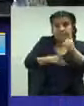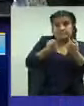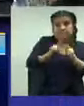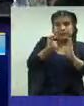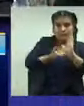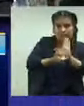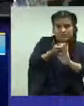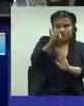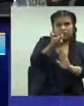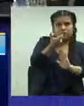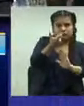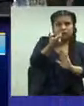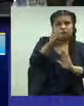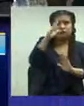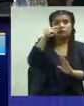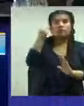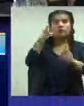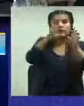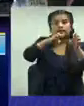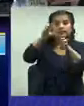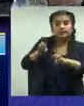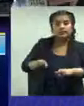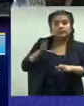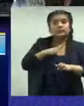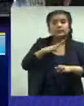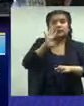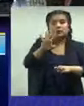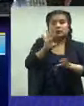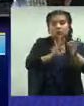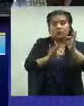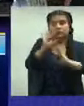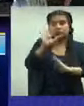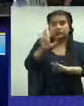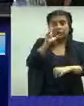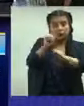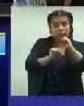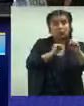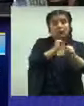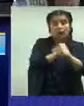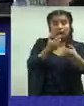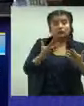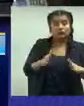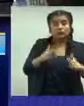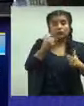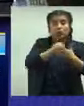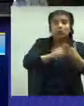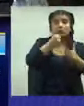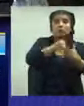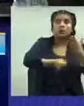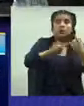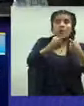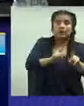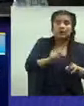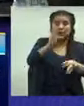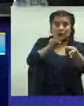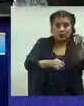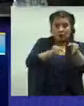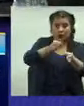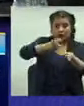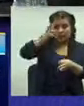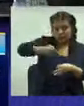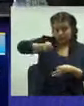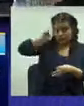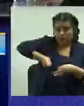bastante alto porque el personal pasa 4, 5, 6 años y cuando el juez da